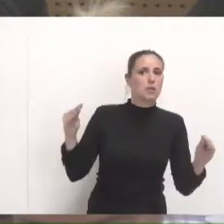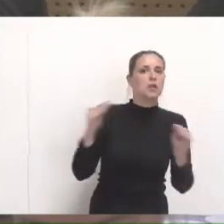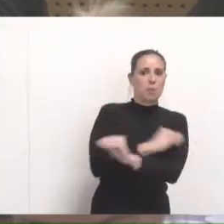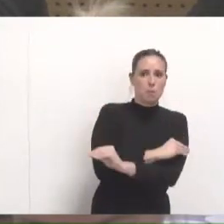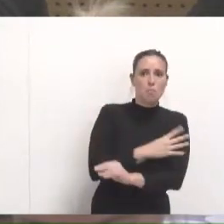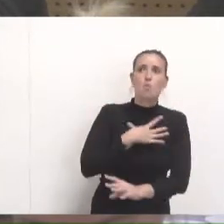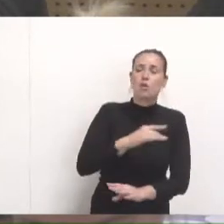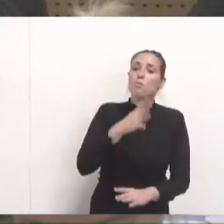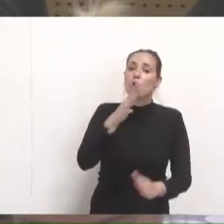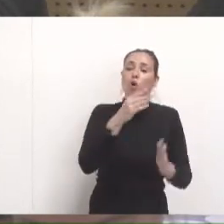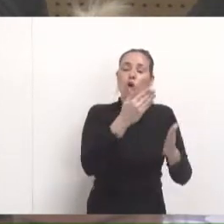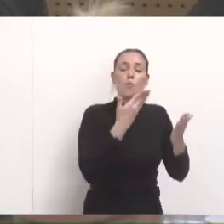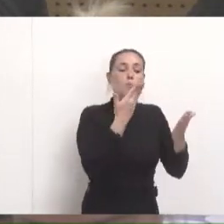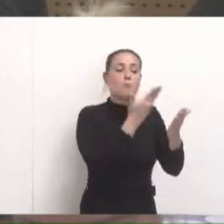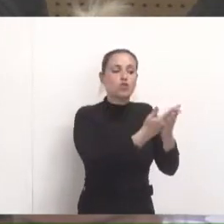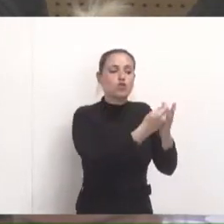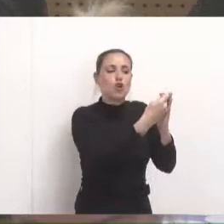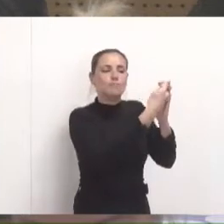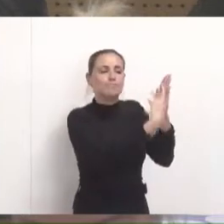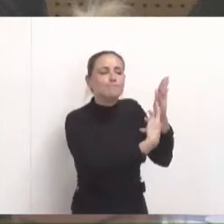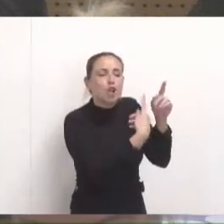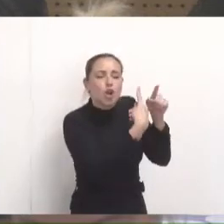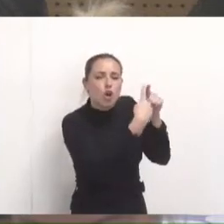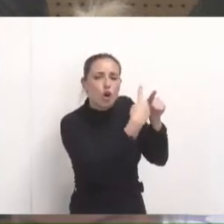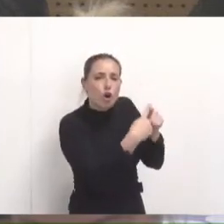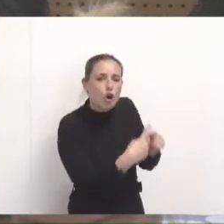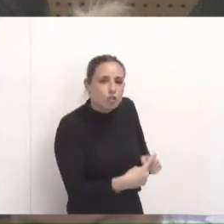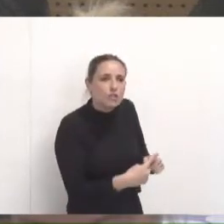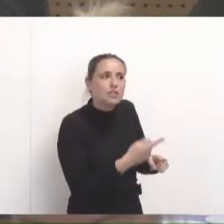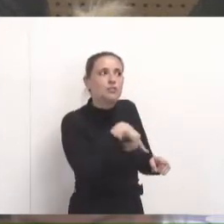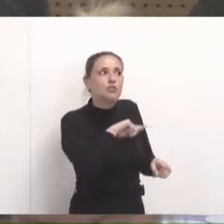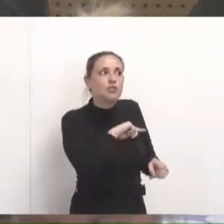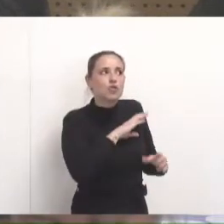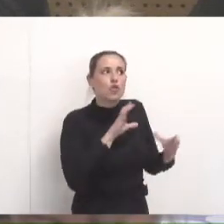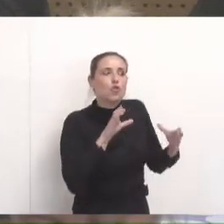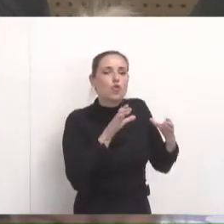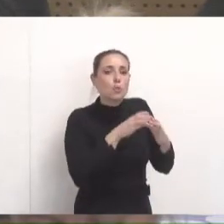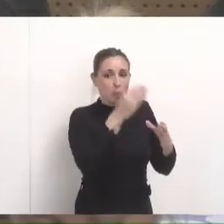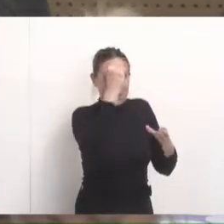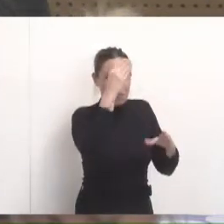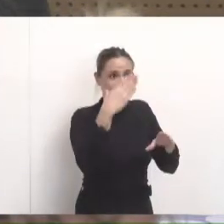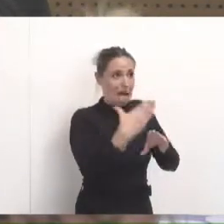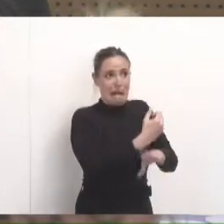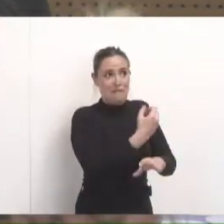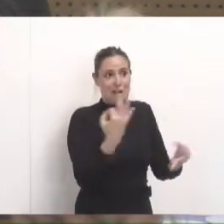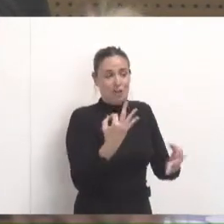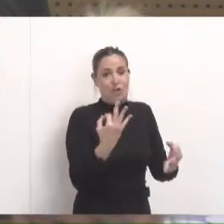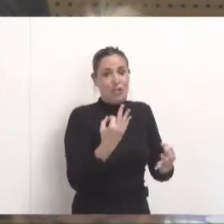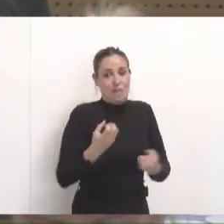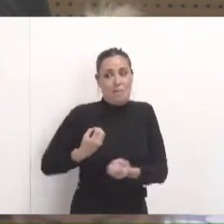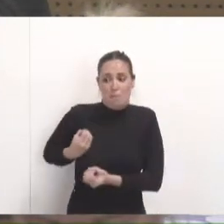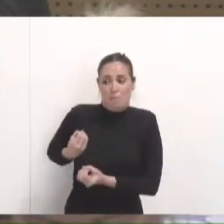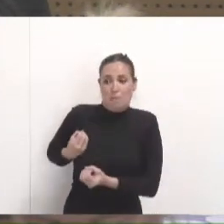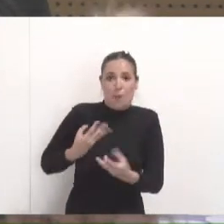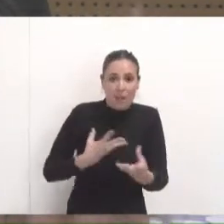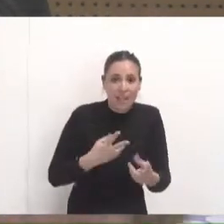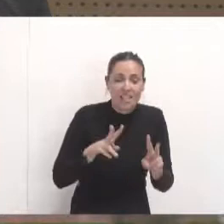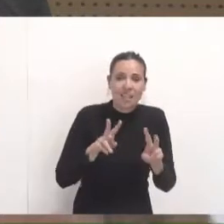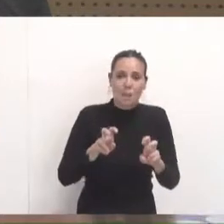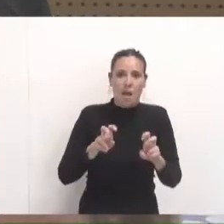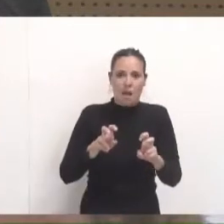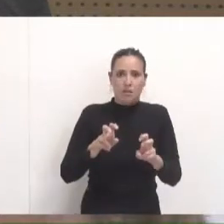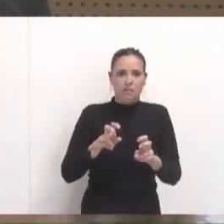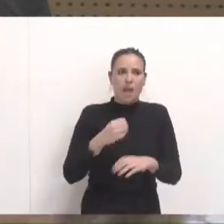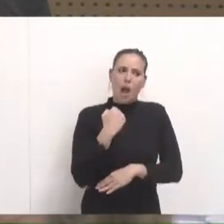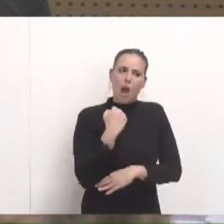recoge distintos aspectos sobre lo que desde nuestro grupo entendemos que tiene que pronunciarse el Cabildo, que es la reparación a las